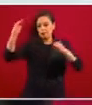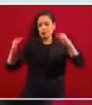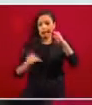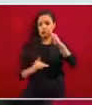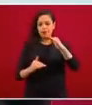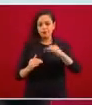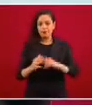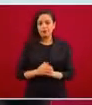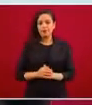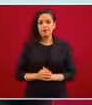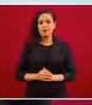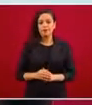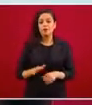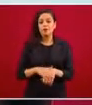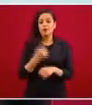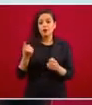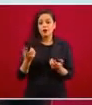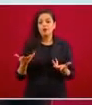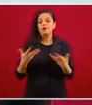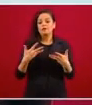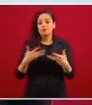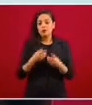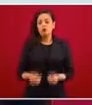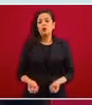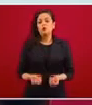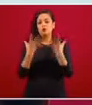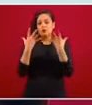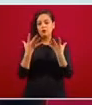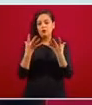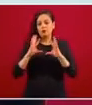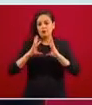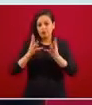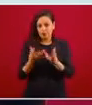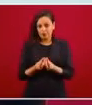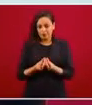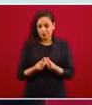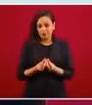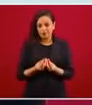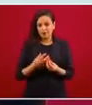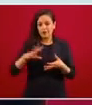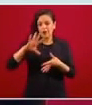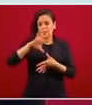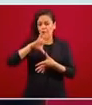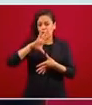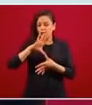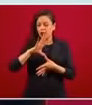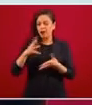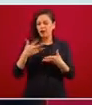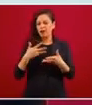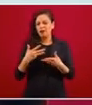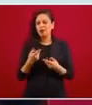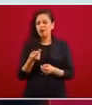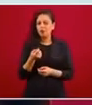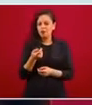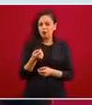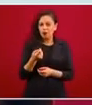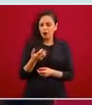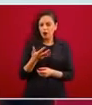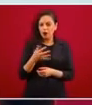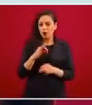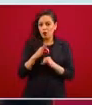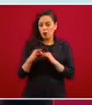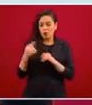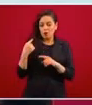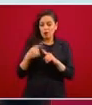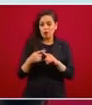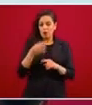taking de into acuerdo account the a last 14 la days. frecuencia o a la proporción. This is the América ya proportion tiene during apenas the un past poquito 14 más days. de casos en las America últimas has 24 horas